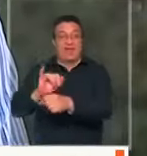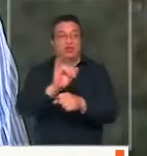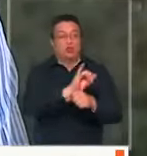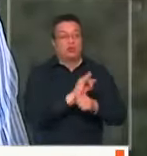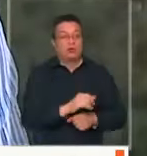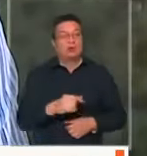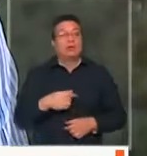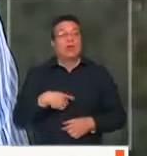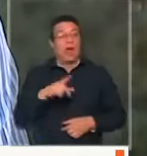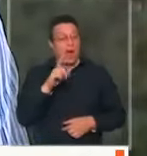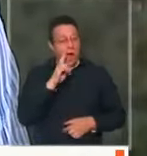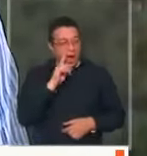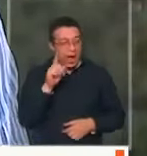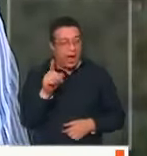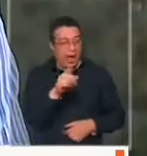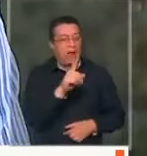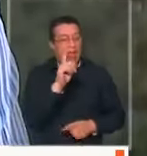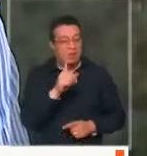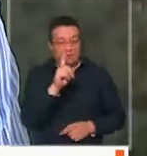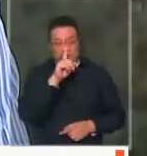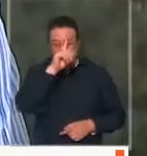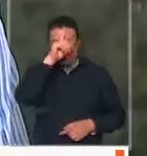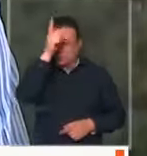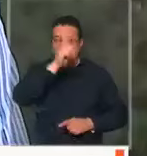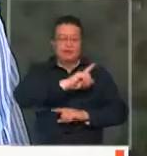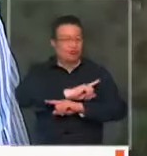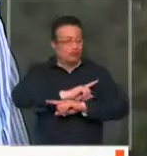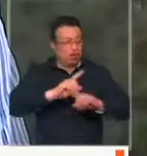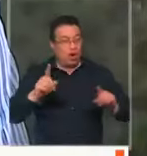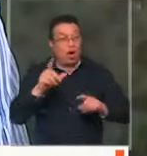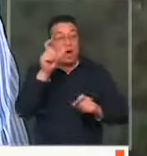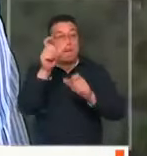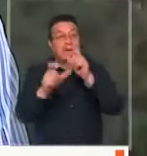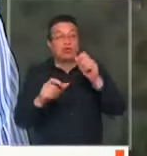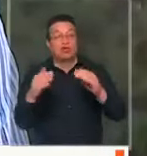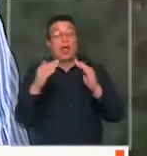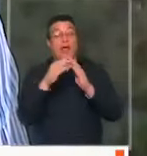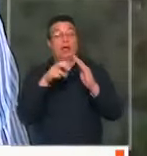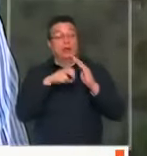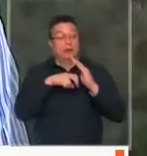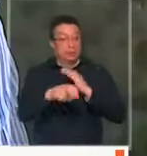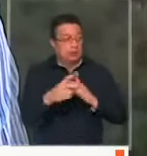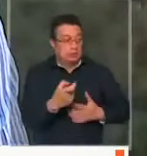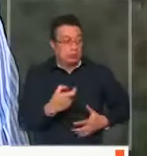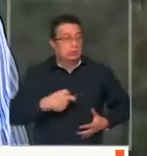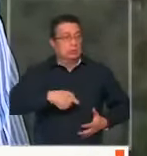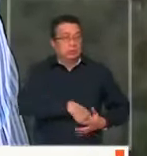que creo que no nos debemos acostumbrar y es que las personas salgan de sus casas armadas,